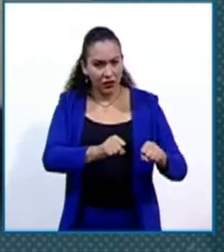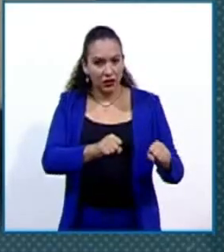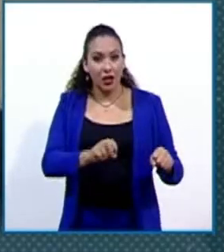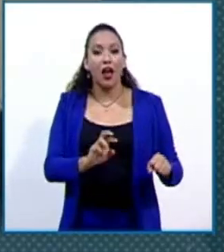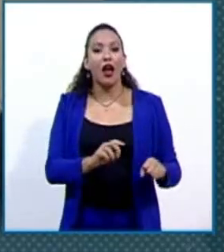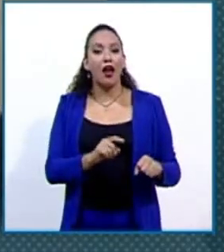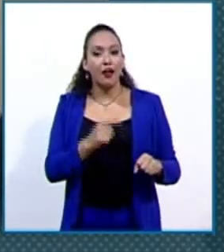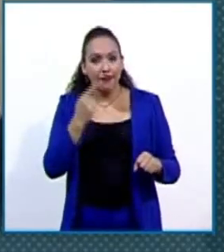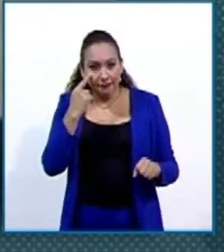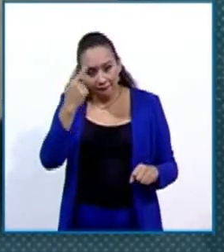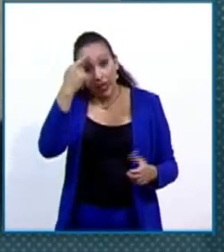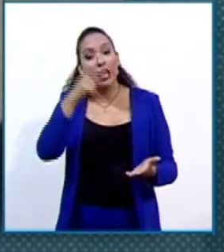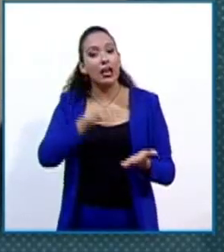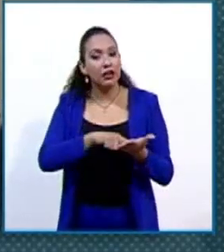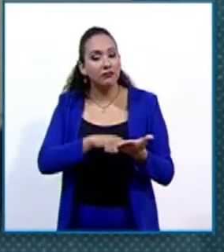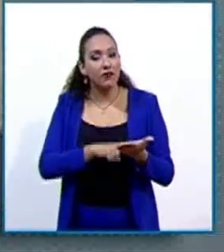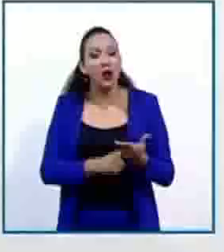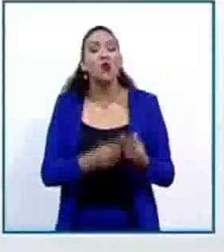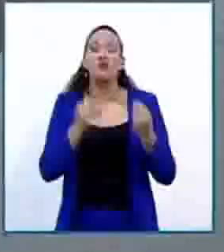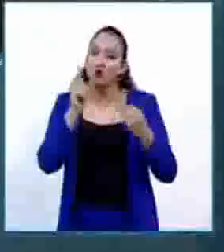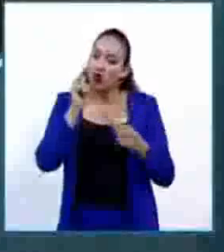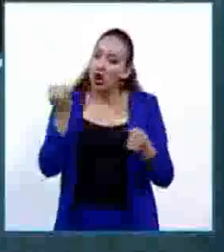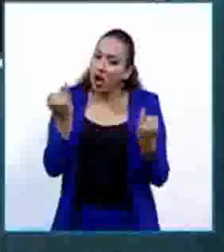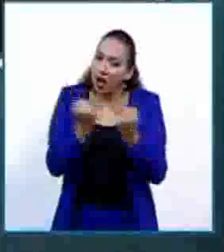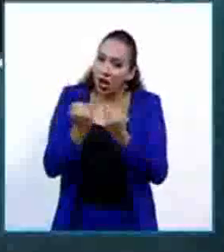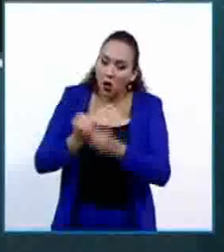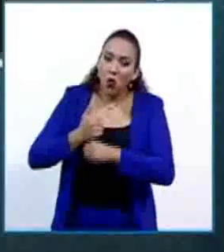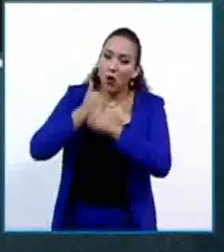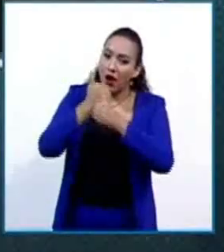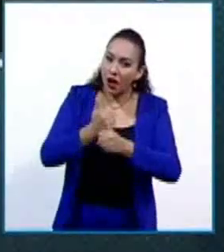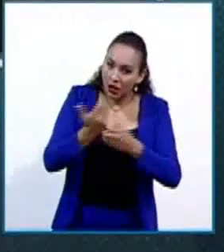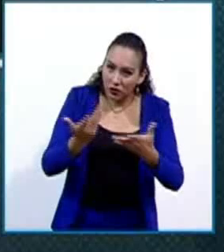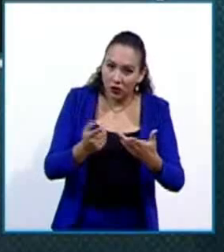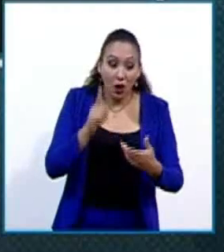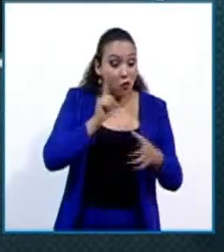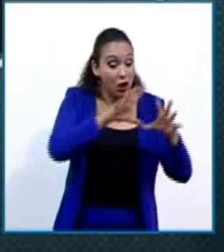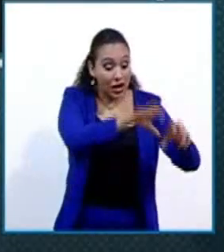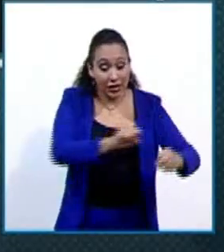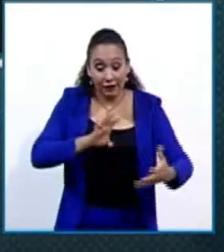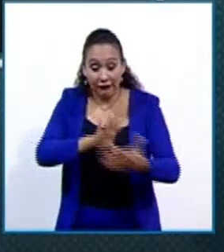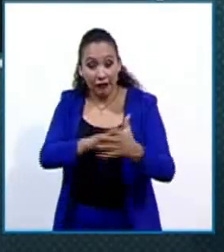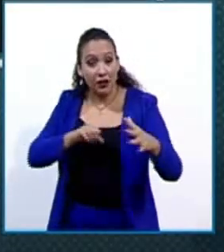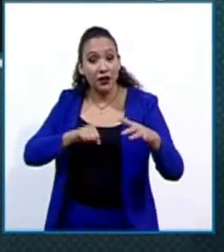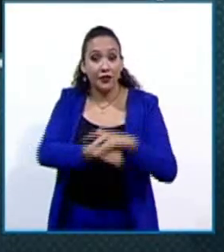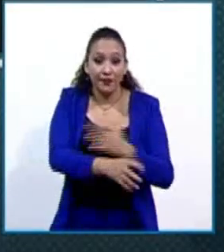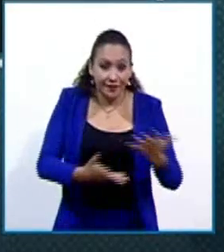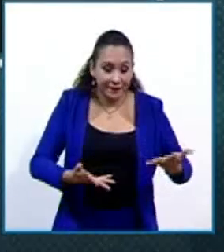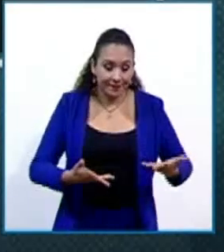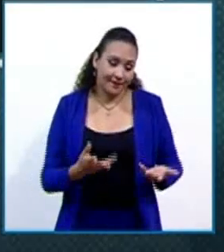recordatorio de la importancia del acceso a la justicia y de la defensa de los derechos humanos.